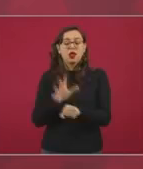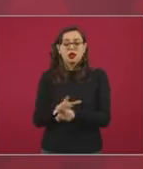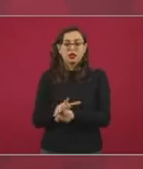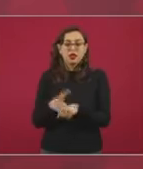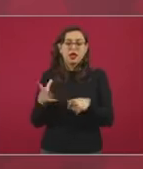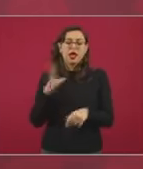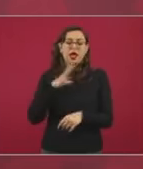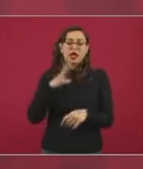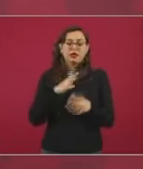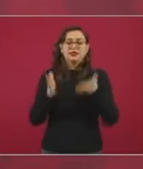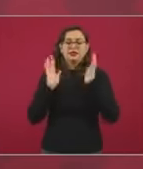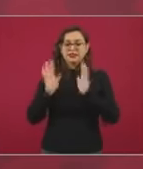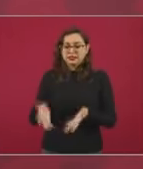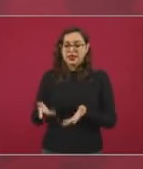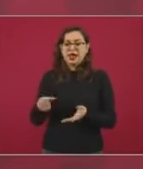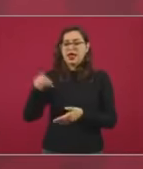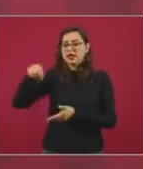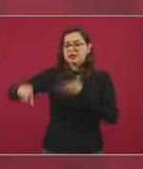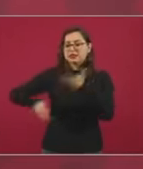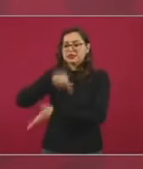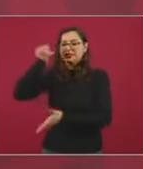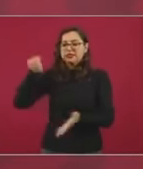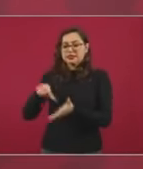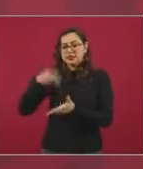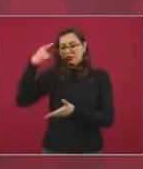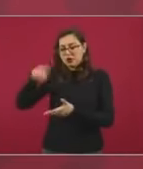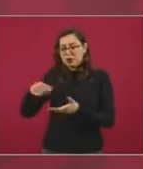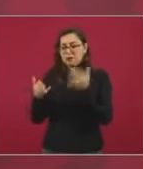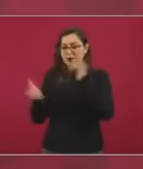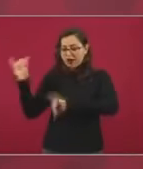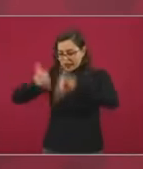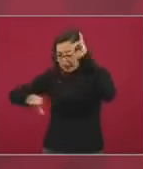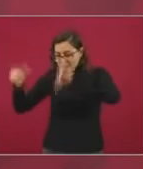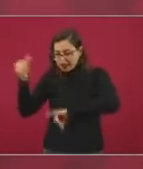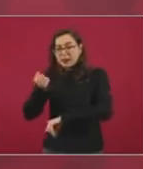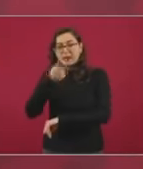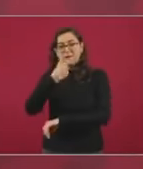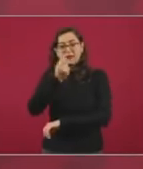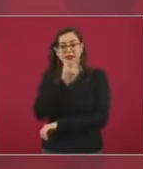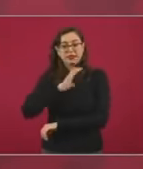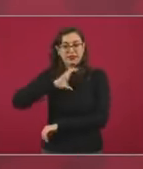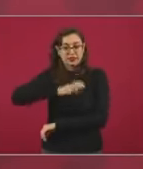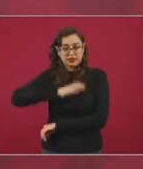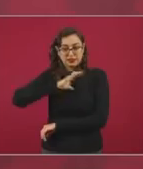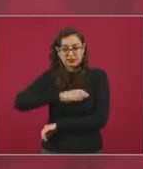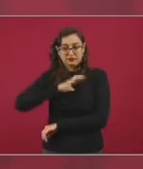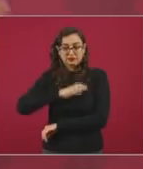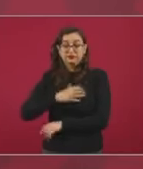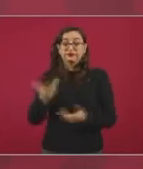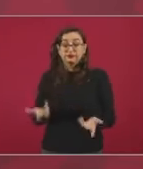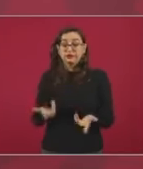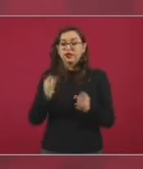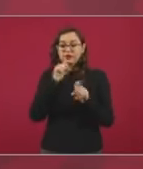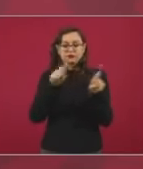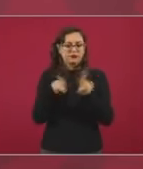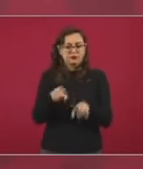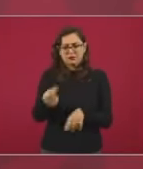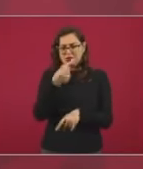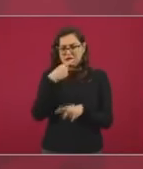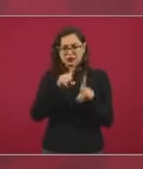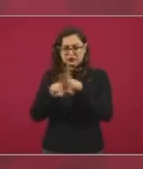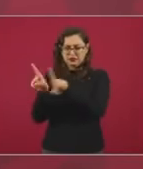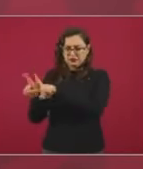centrales de mezcla, en donde se preparan los tratamientos oncológicos para pacientes con cáncer, y también antibióticos y